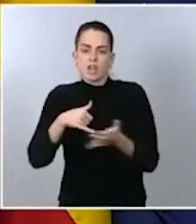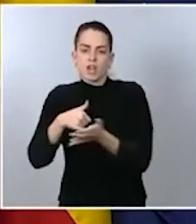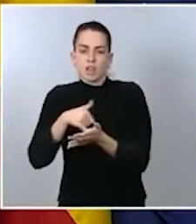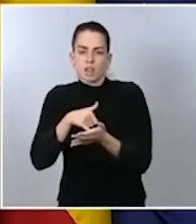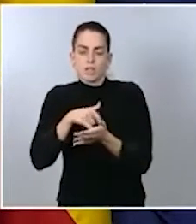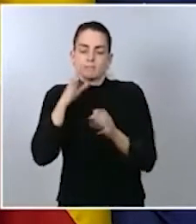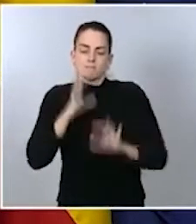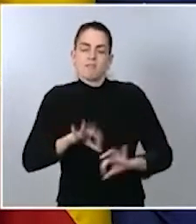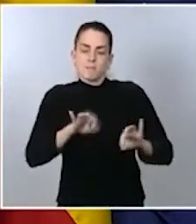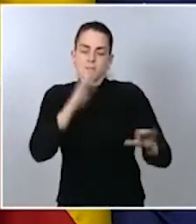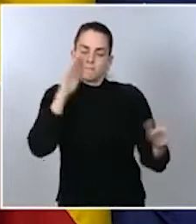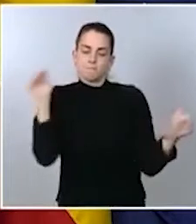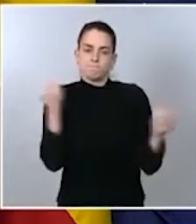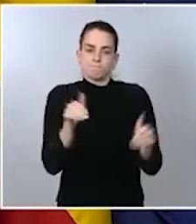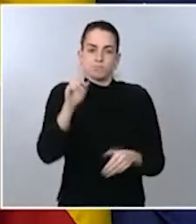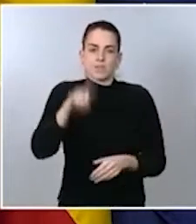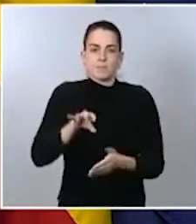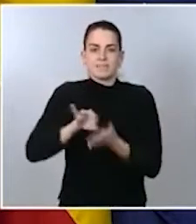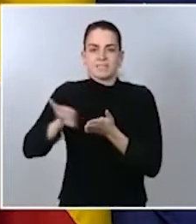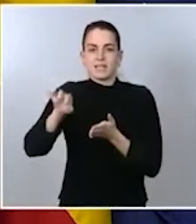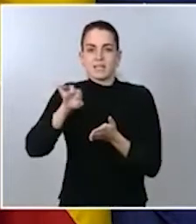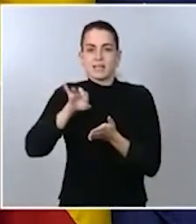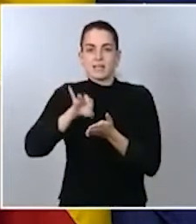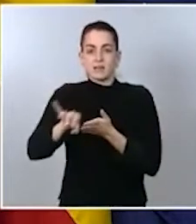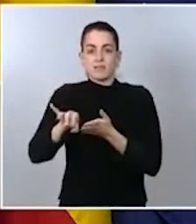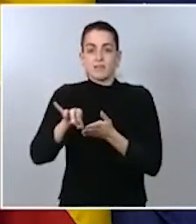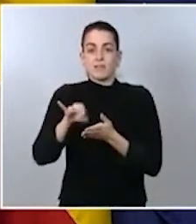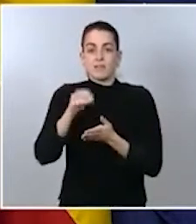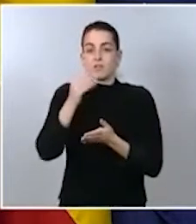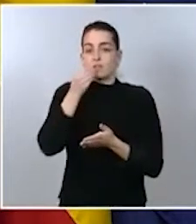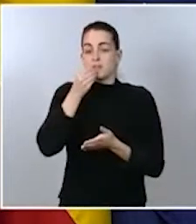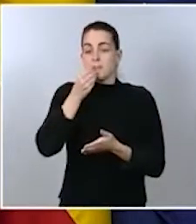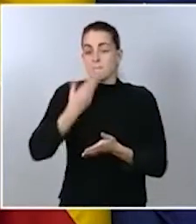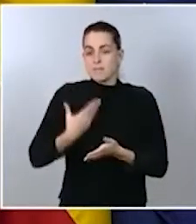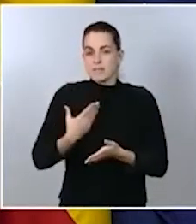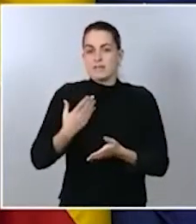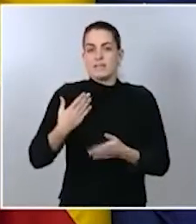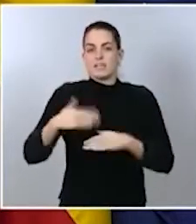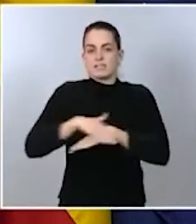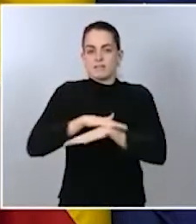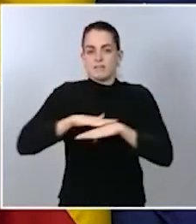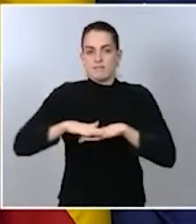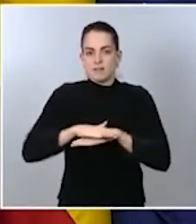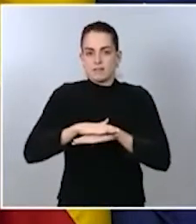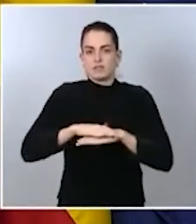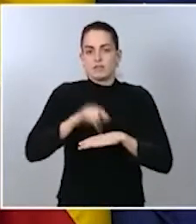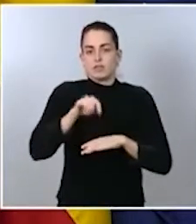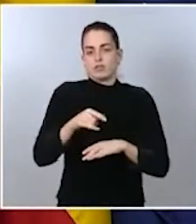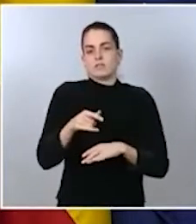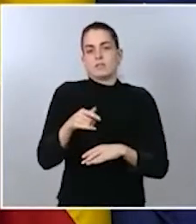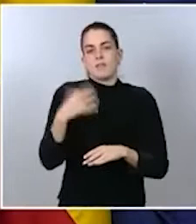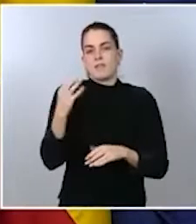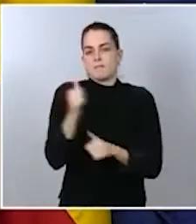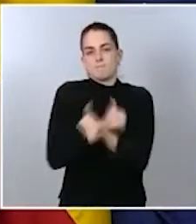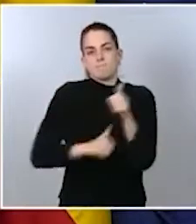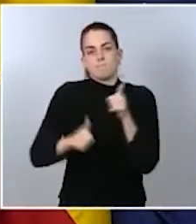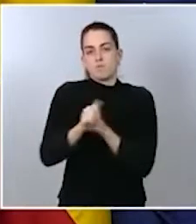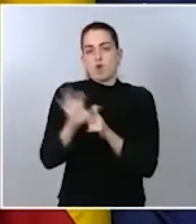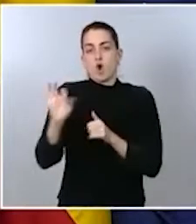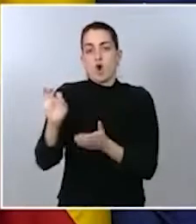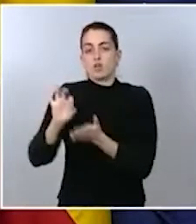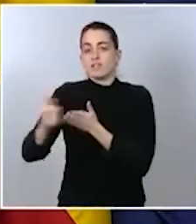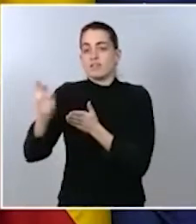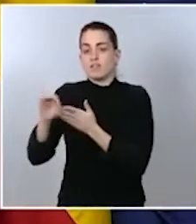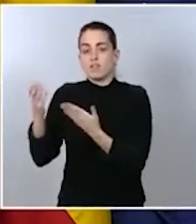aseguramiento de los servicios y bienes esenciales o la asistencia a los servicios de emergencia para que los mismos tuvieran lugar